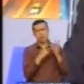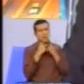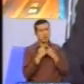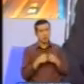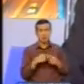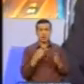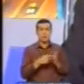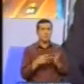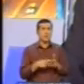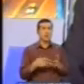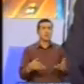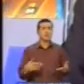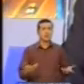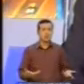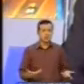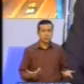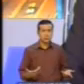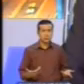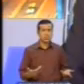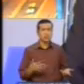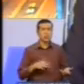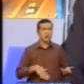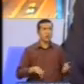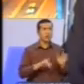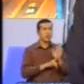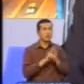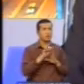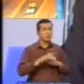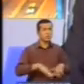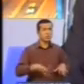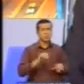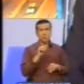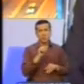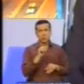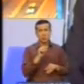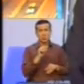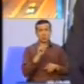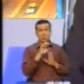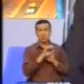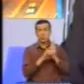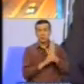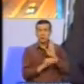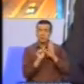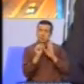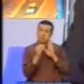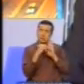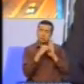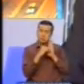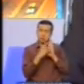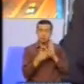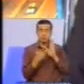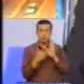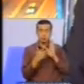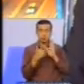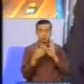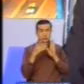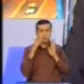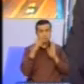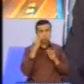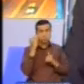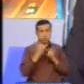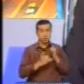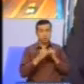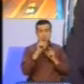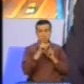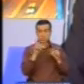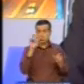¿qué pasó con el desarrollo local y territorial? Que tímidamente se lo puso en la Constitución, que prácticamente no se lo trató en la última